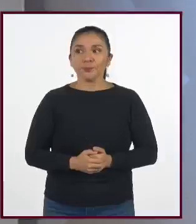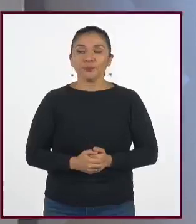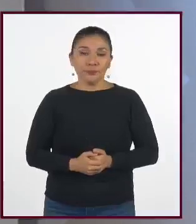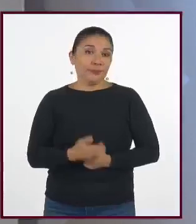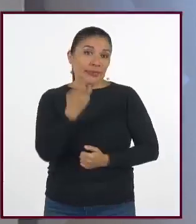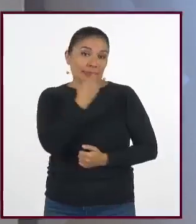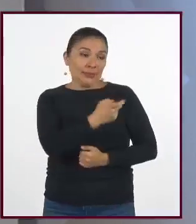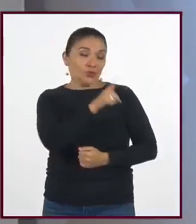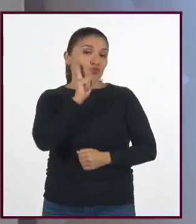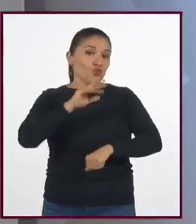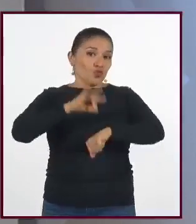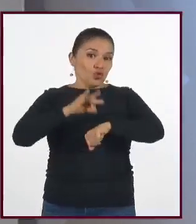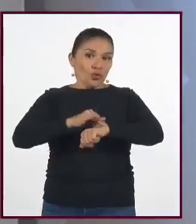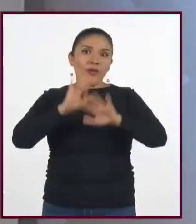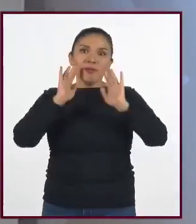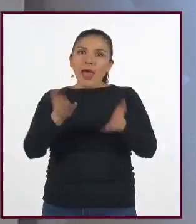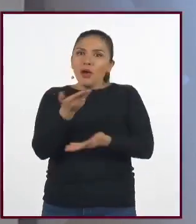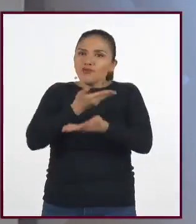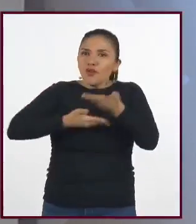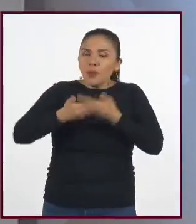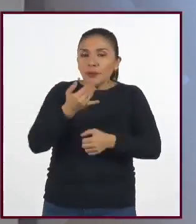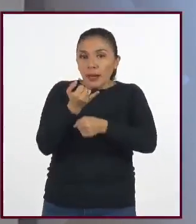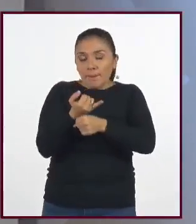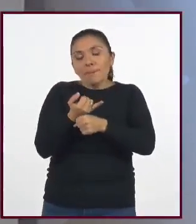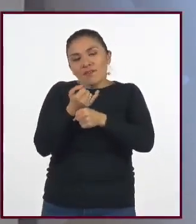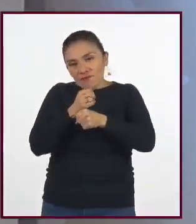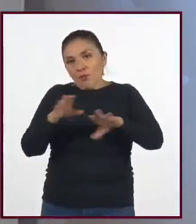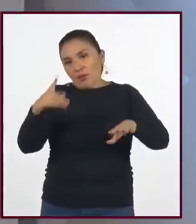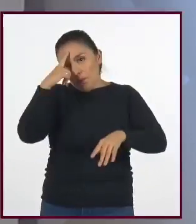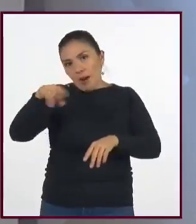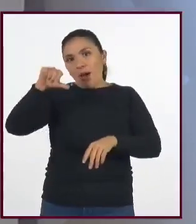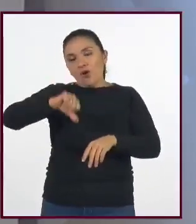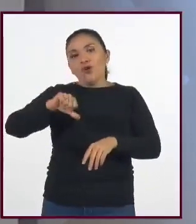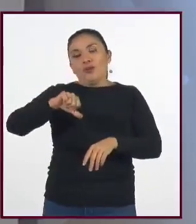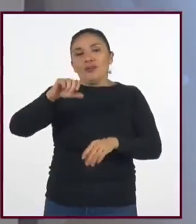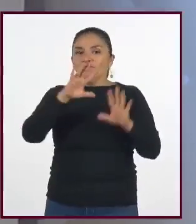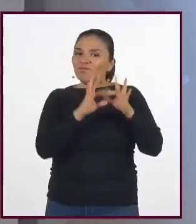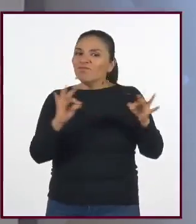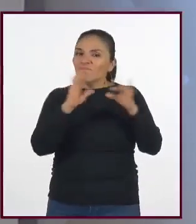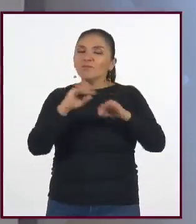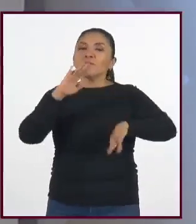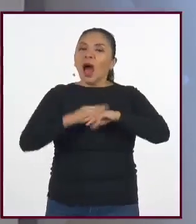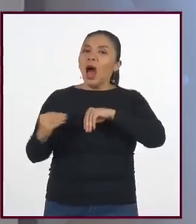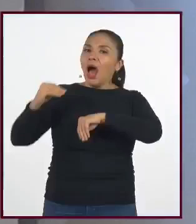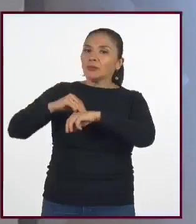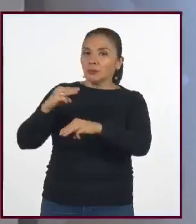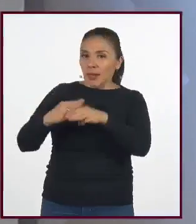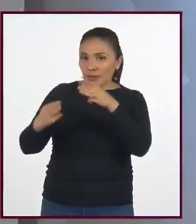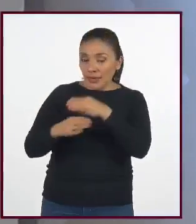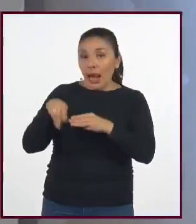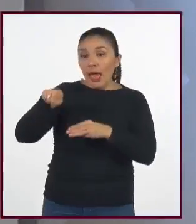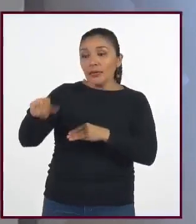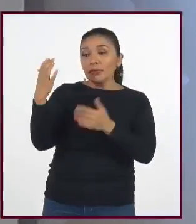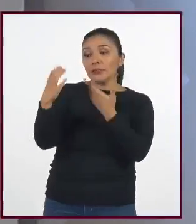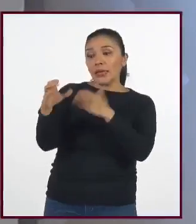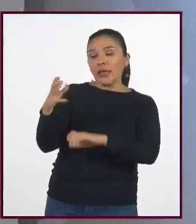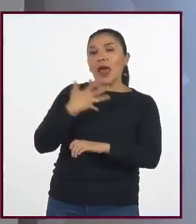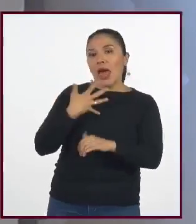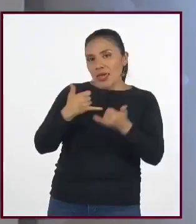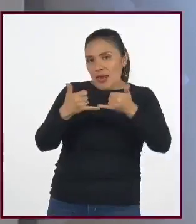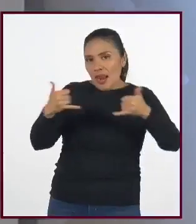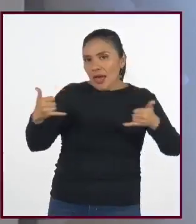doctora Tania ha compartido material para complementar lo que hoy nos ha expuesto. En el chat de comentarios encontrarán los